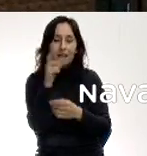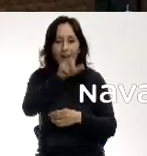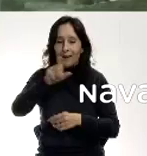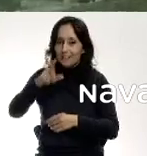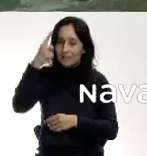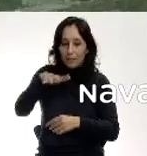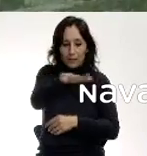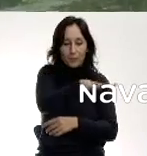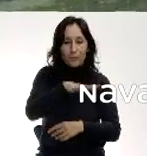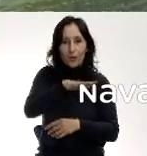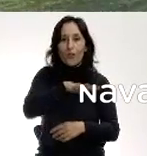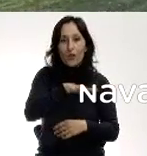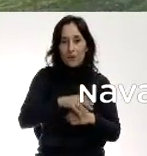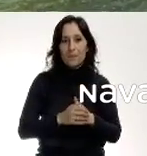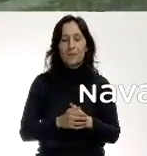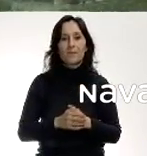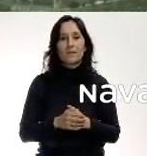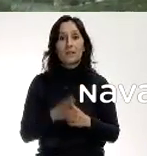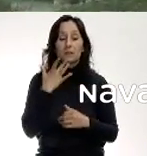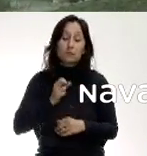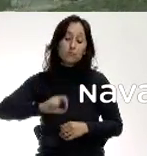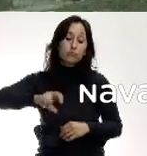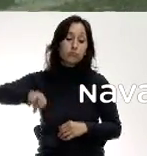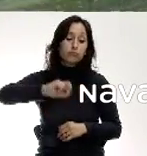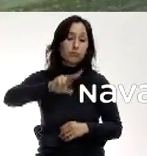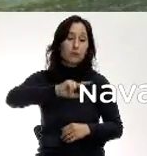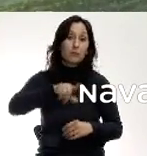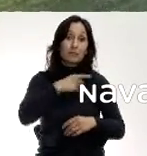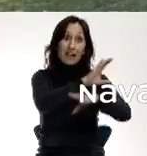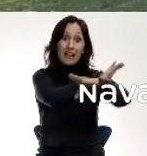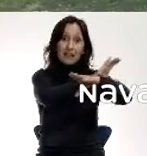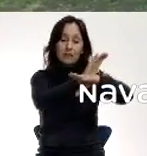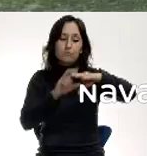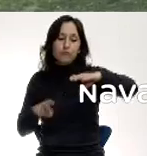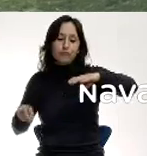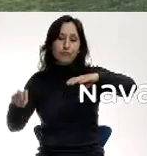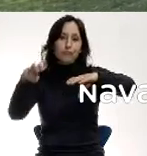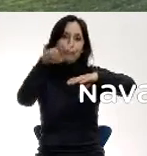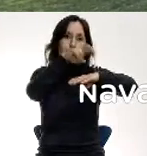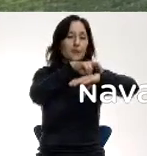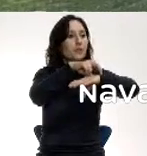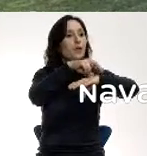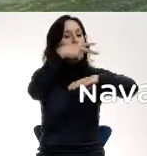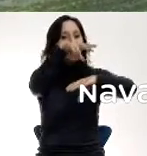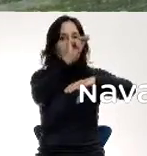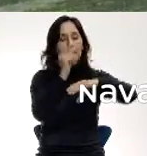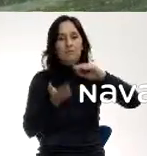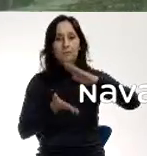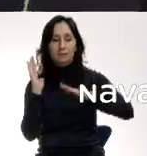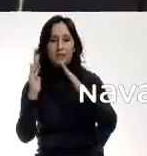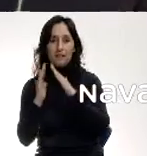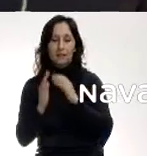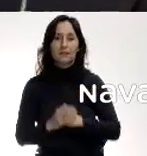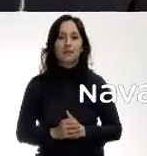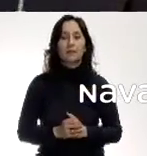pues salen a pasear y terminan dando una vuelta por aquí y luego se marchan a casa. Os voy a enseñar uno de los últimos lugares